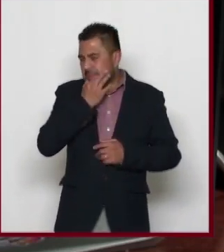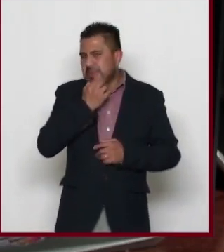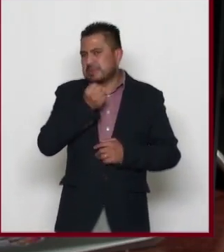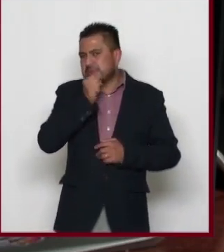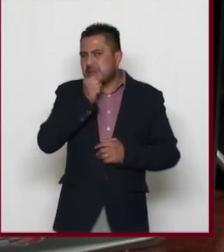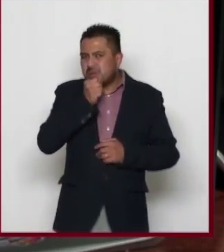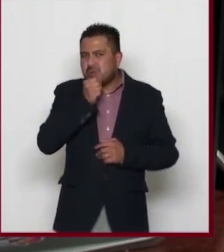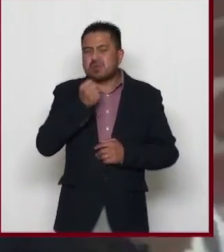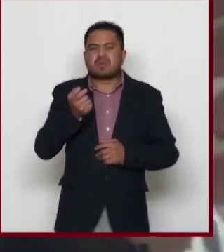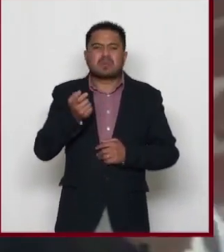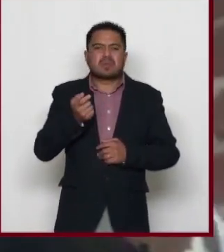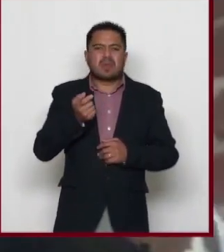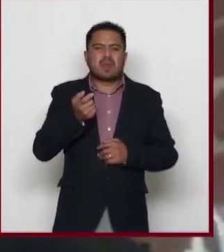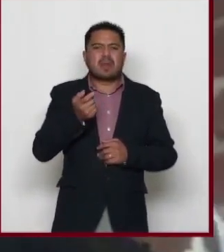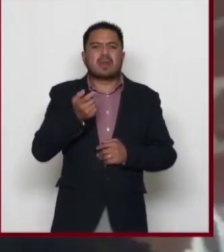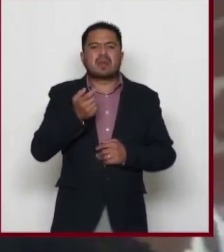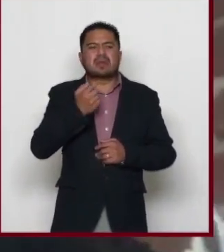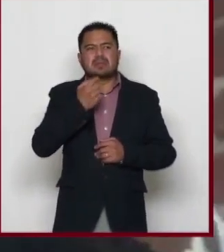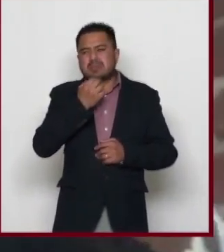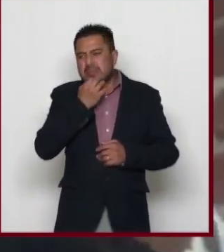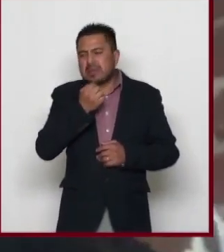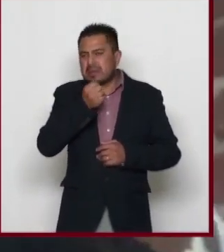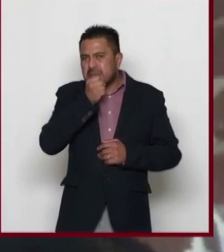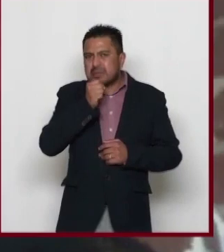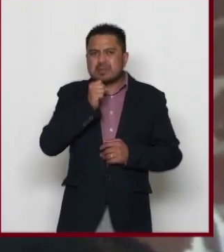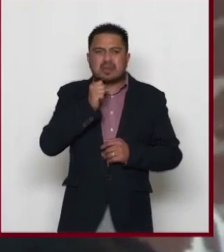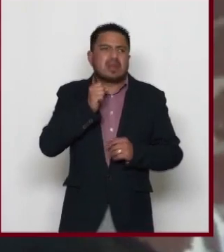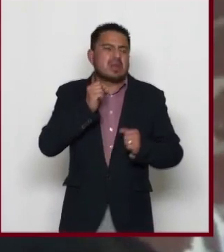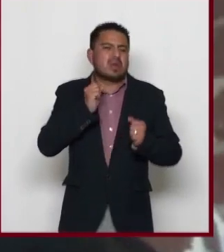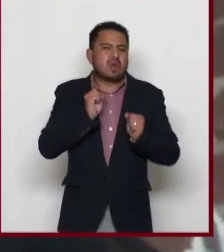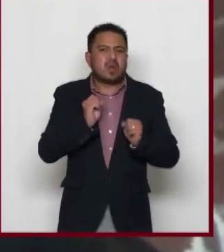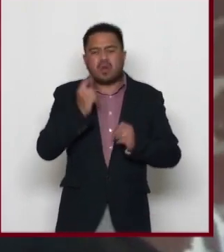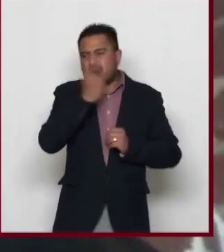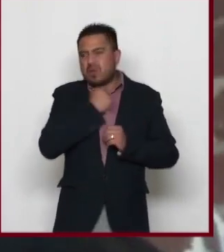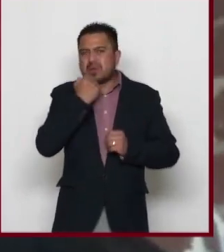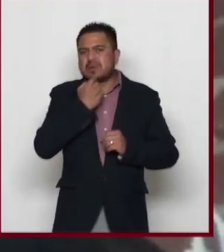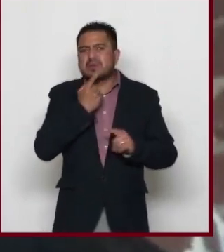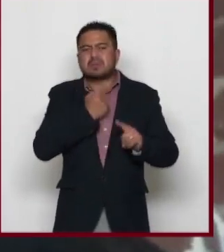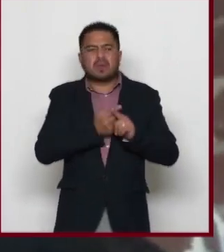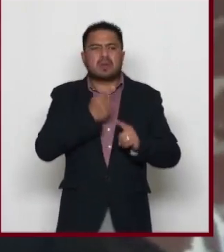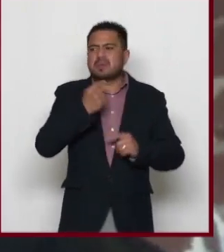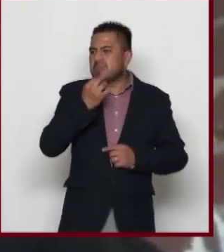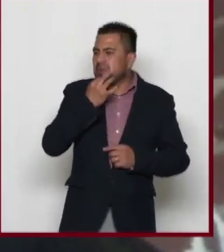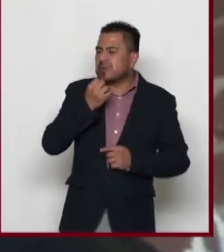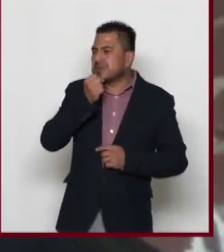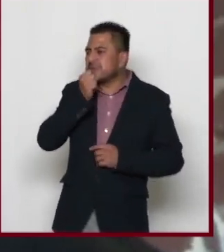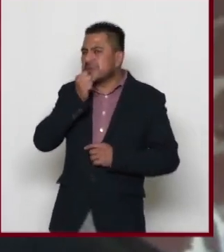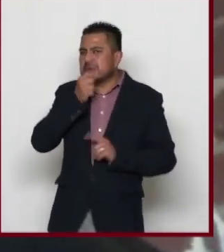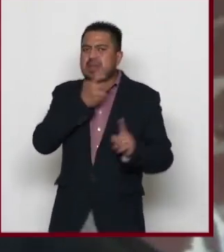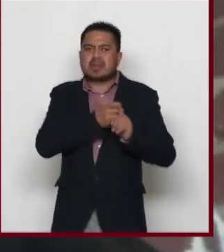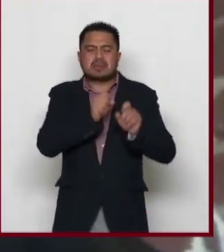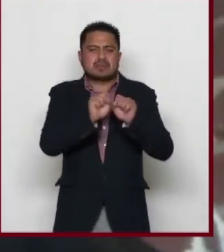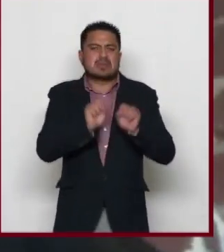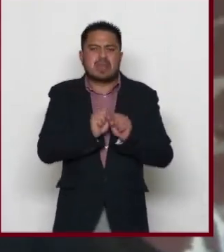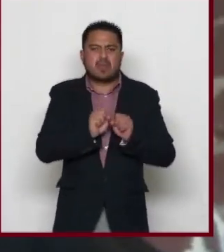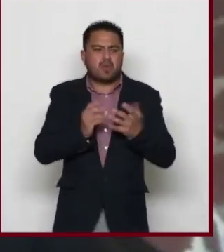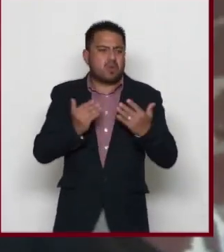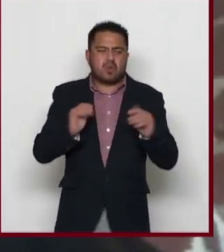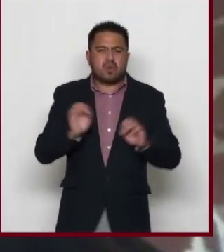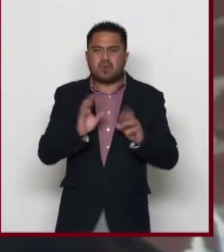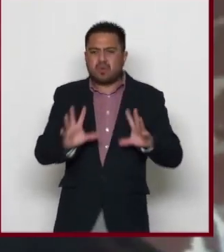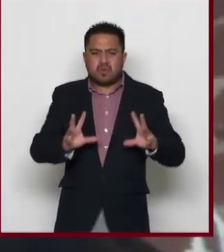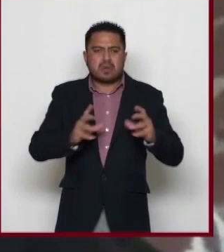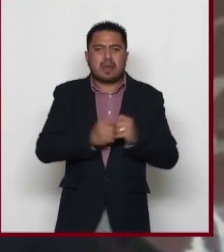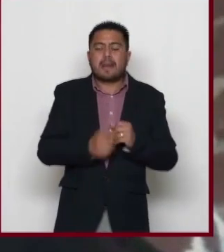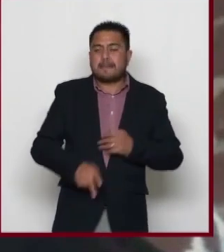importa, eso es lo de menos. O sea, hay minutos, segundos y grados, minutos y segundos, por ejemplo, o horas, minutos y